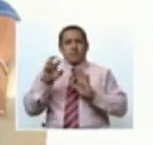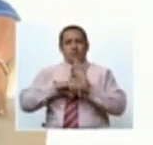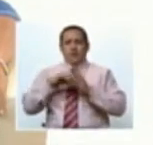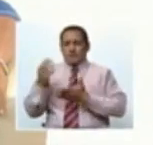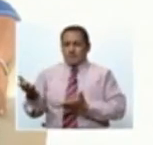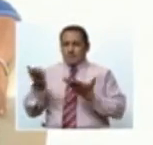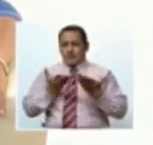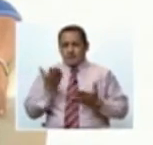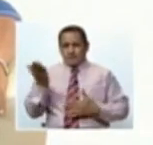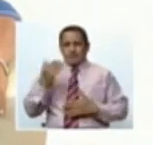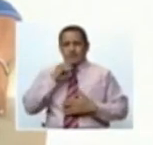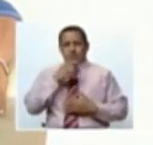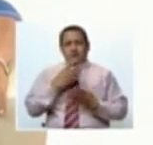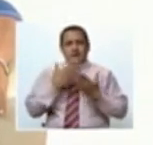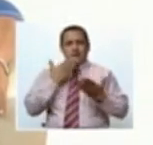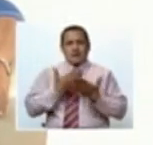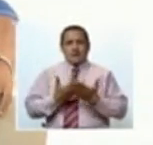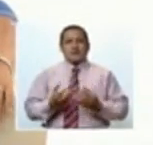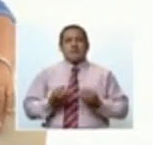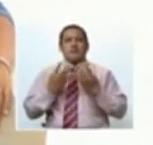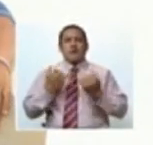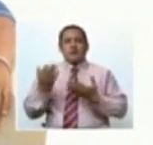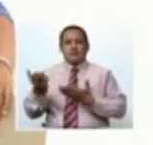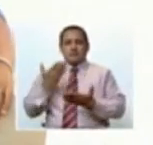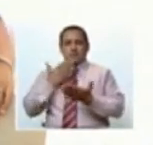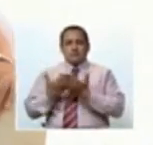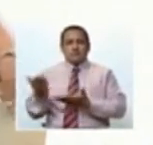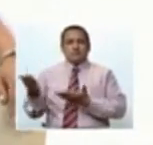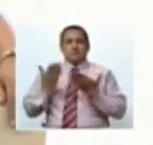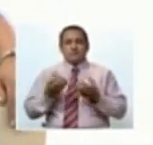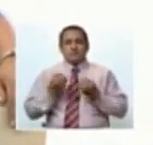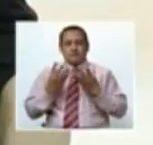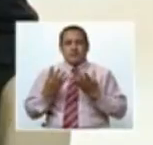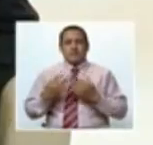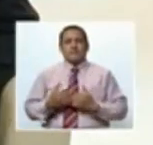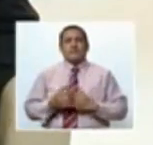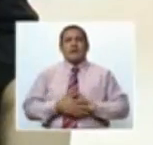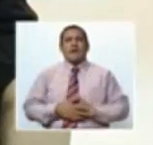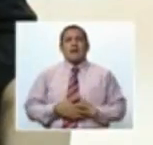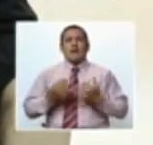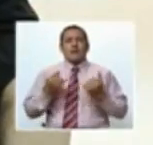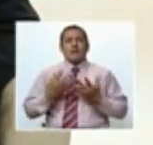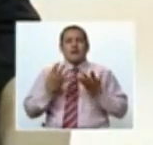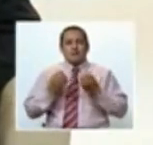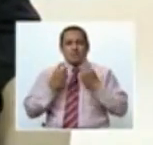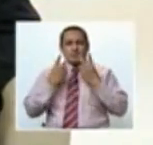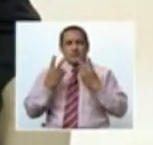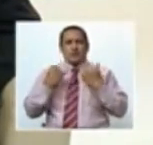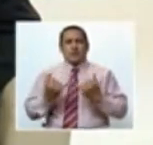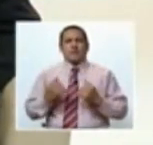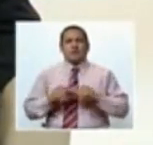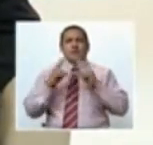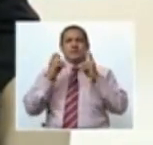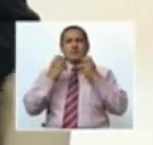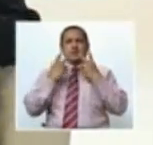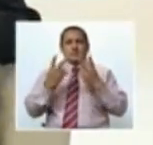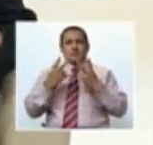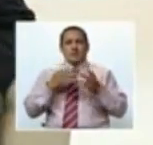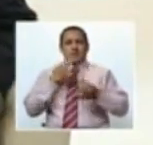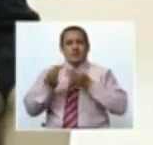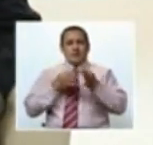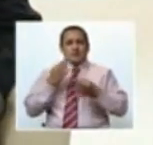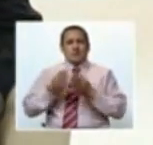este programa. Bienvenida, doctora Alvites. Gracias, Felipe. Muchas gracias por la invitación. Qué ocurrencia. Bueno, vamos a ver un tema a